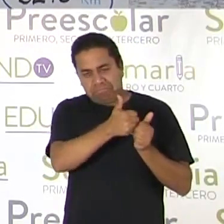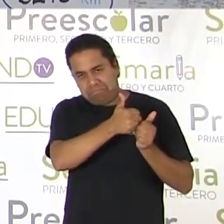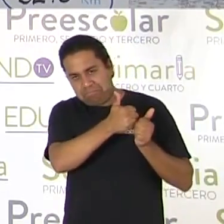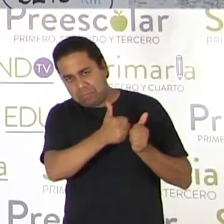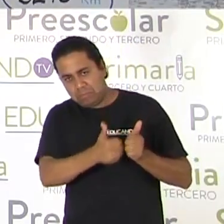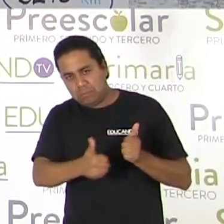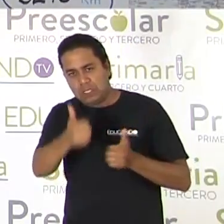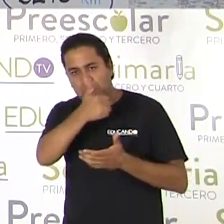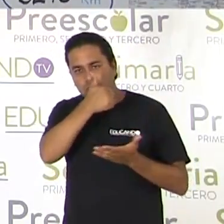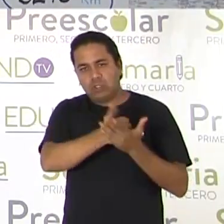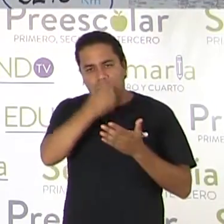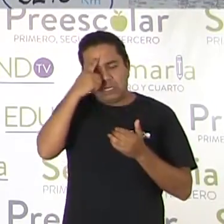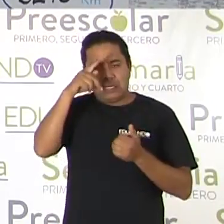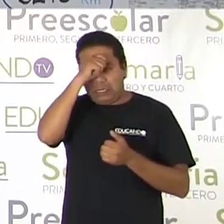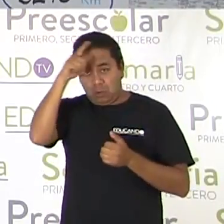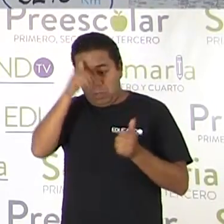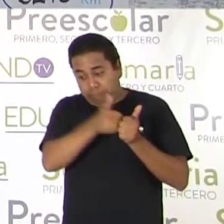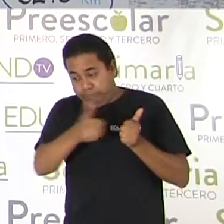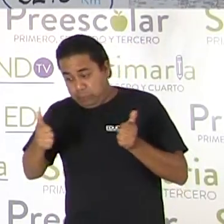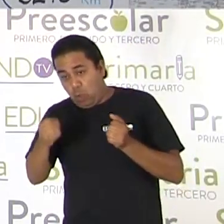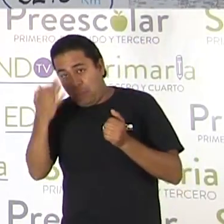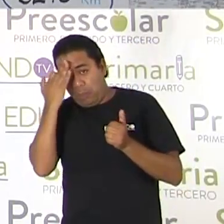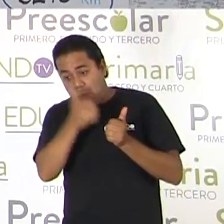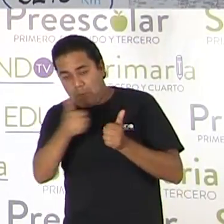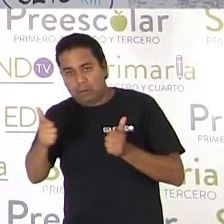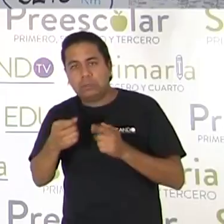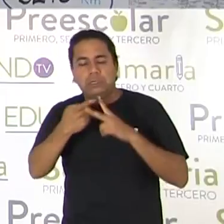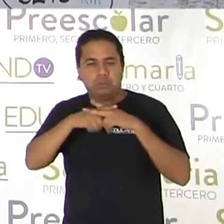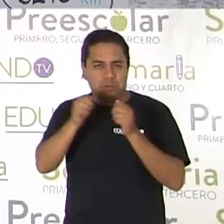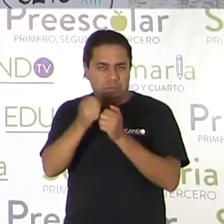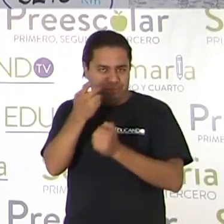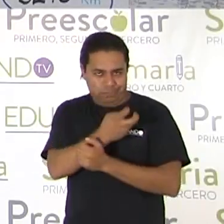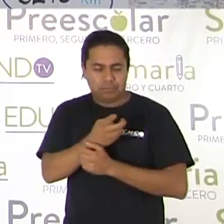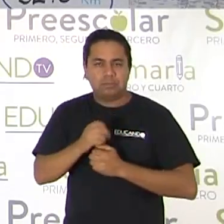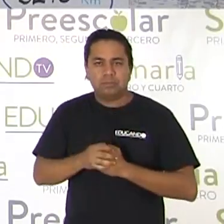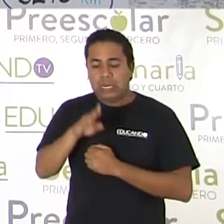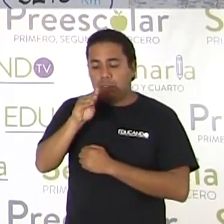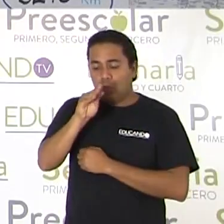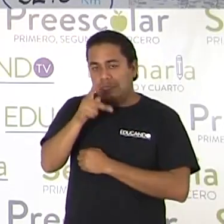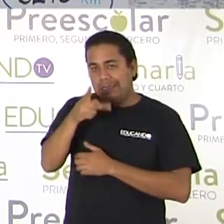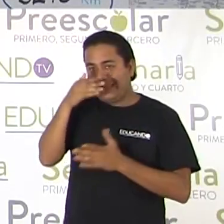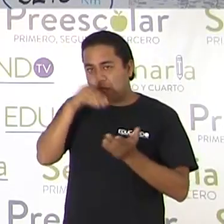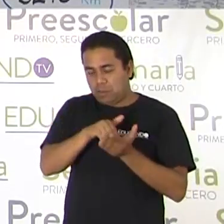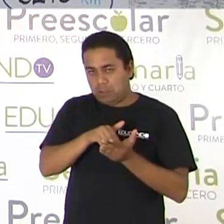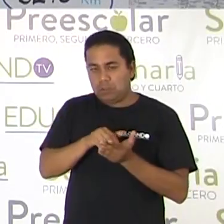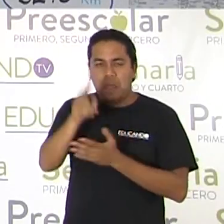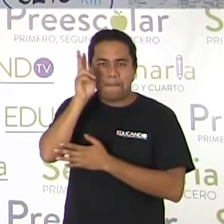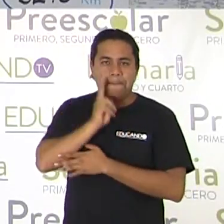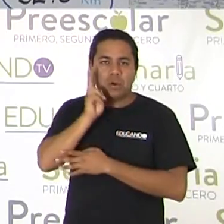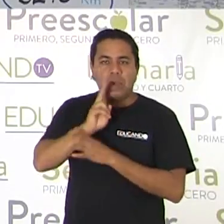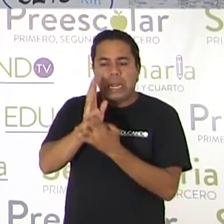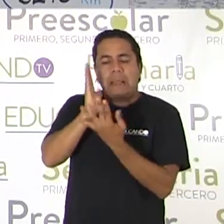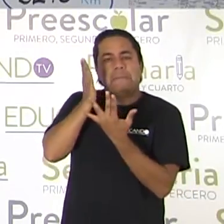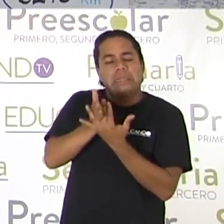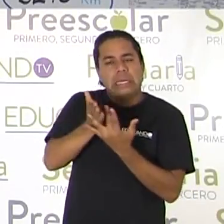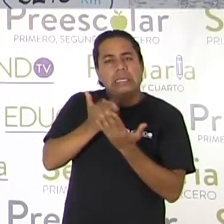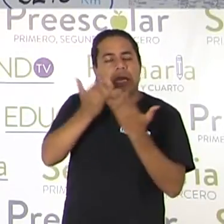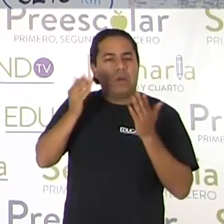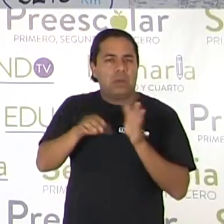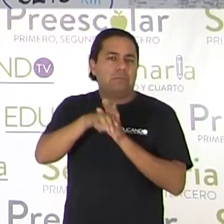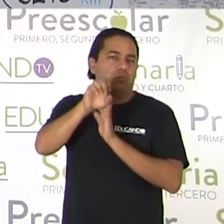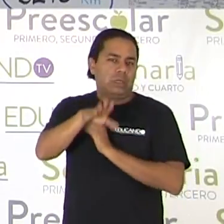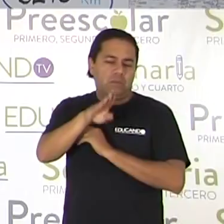de la capital a Tlacolula de Matamoros. Empecemos con este. Son 90 kilómetros. Vamos a calcular, vamos a estimar la mitad ahora. Si en